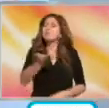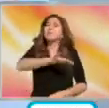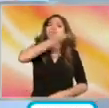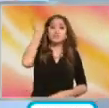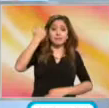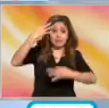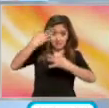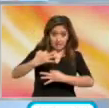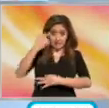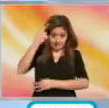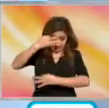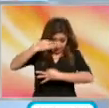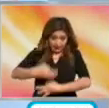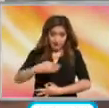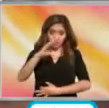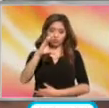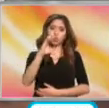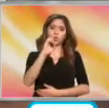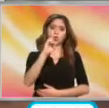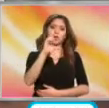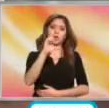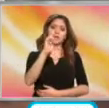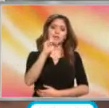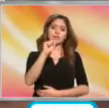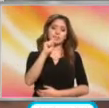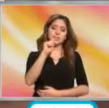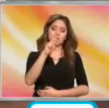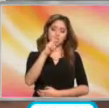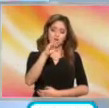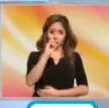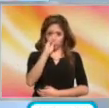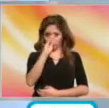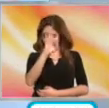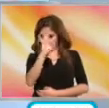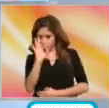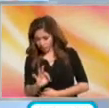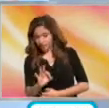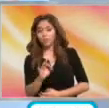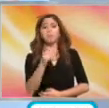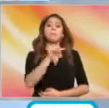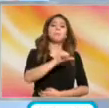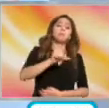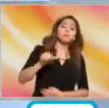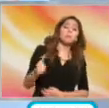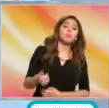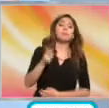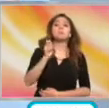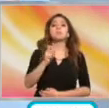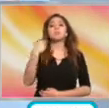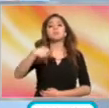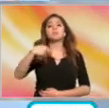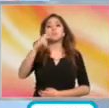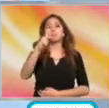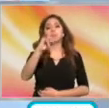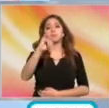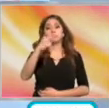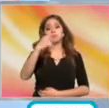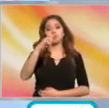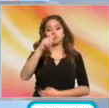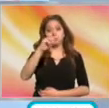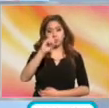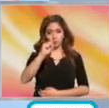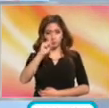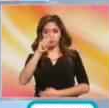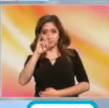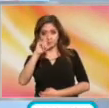colesterol, en el 90% de los casos. Y un 10% pueden ser pigmentos biliares o glóbulos rojos